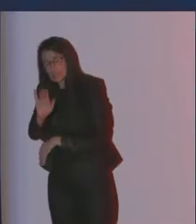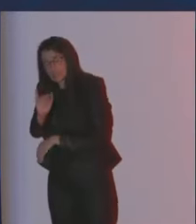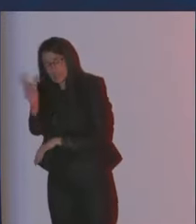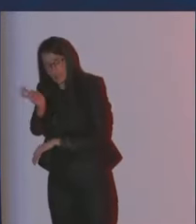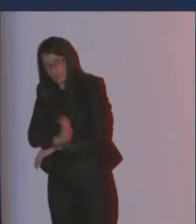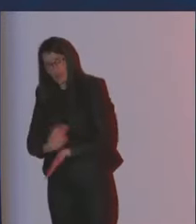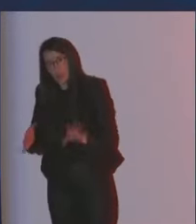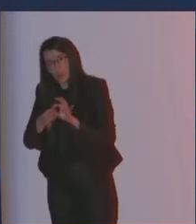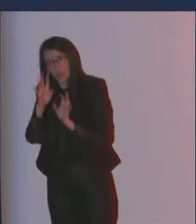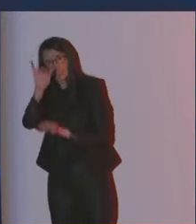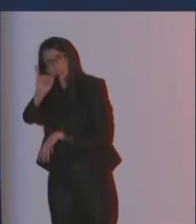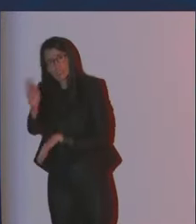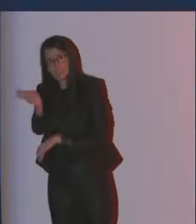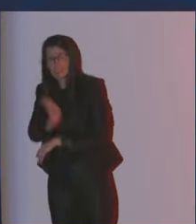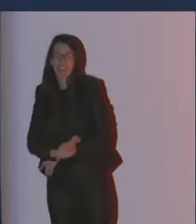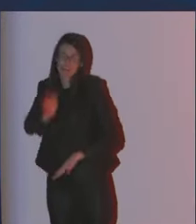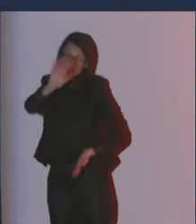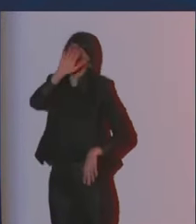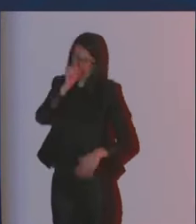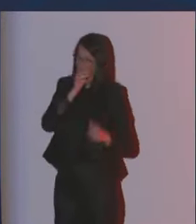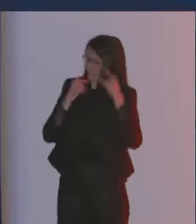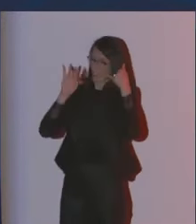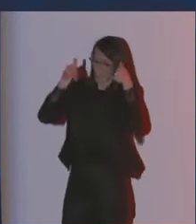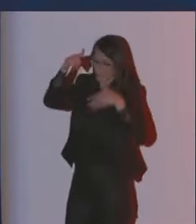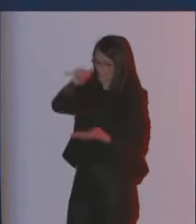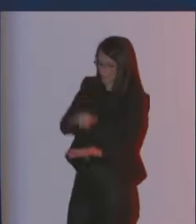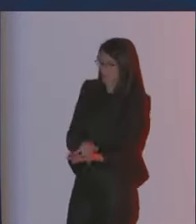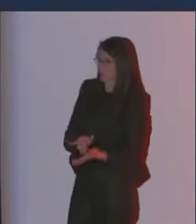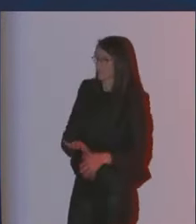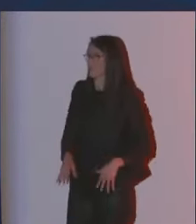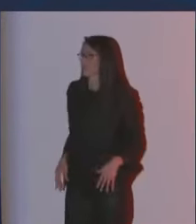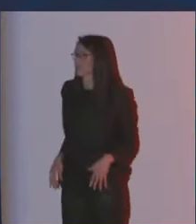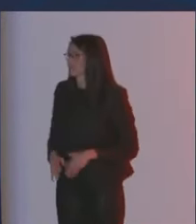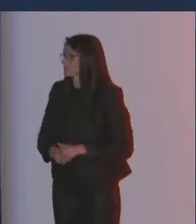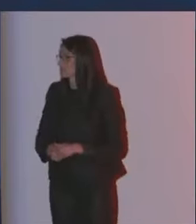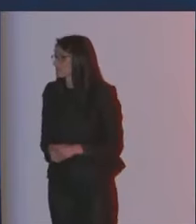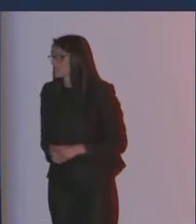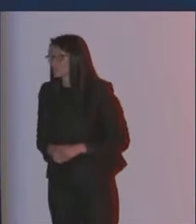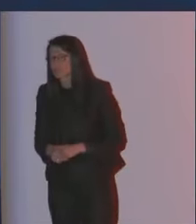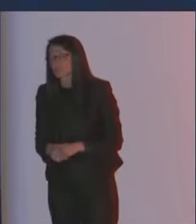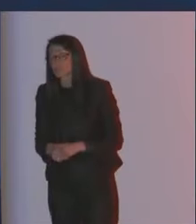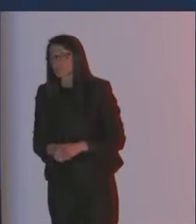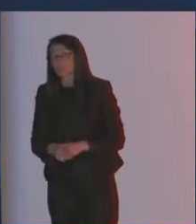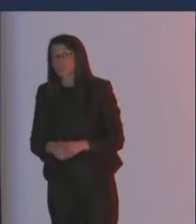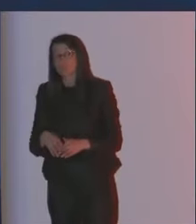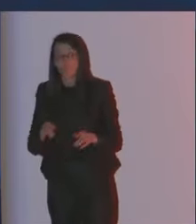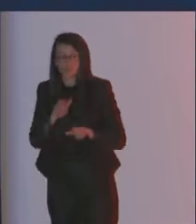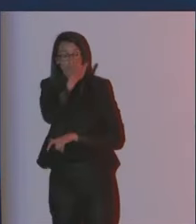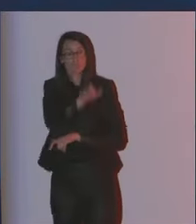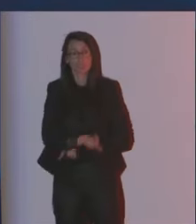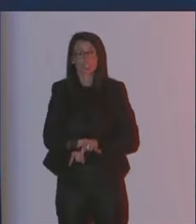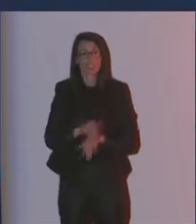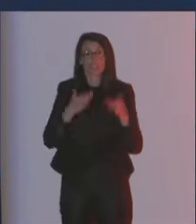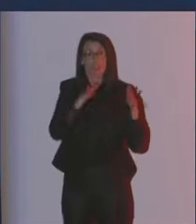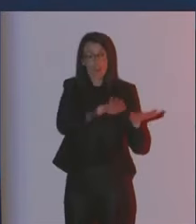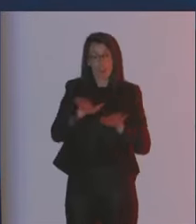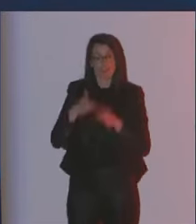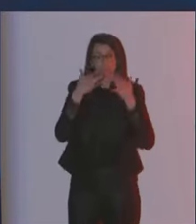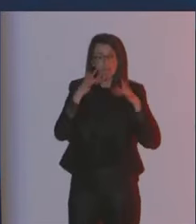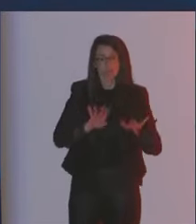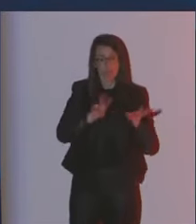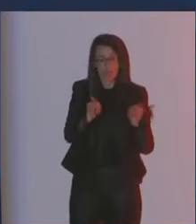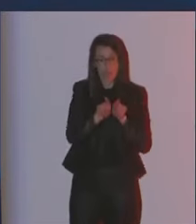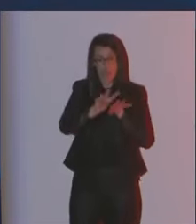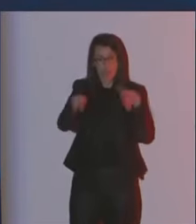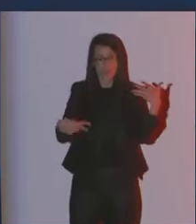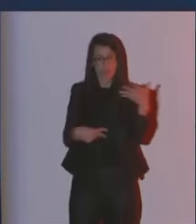que viene. Venga, chao, chao, chao. era imparcialidad. Una de mis 7